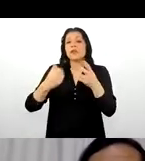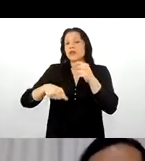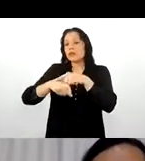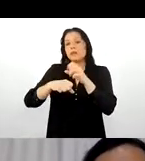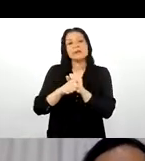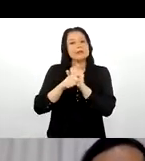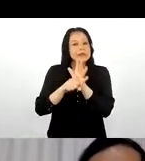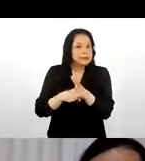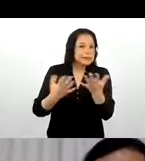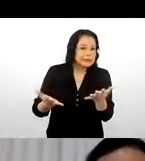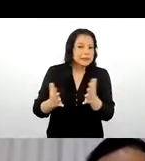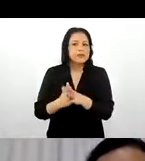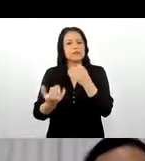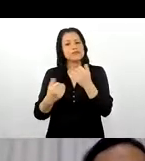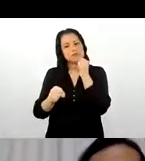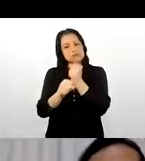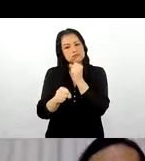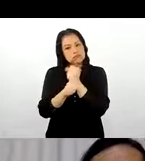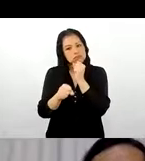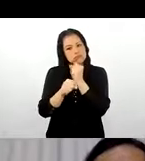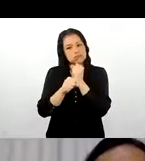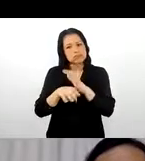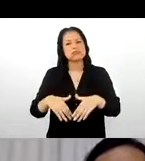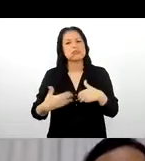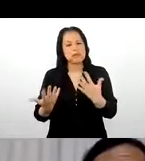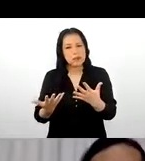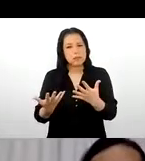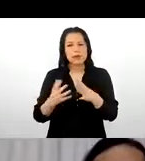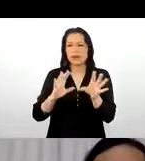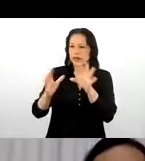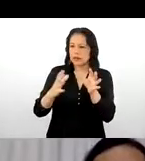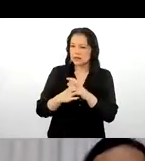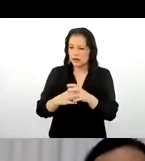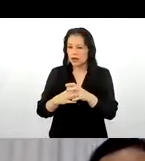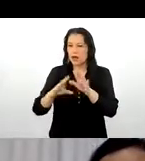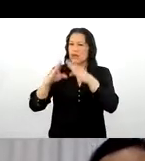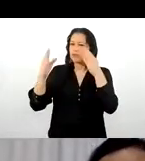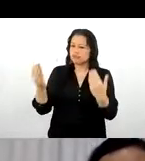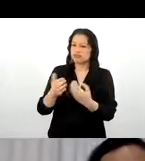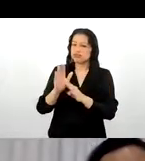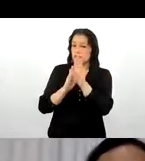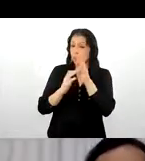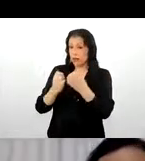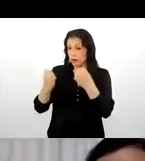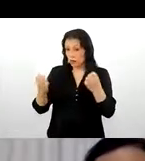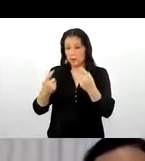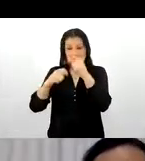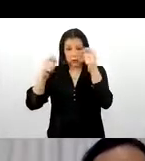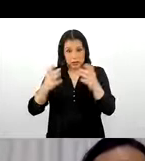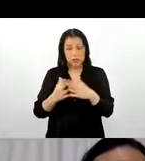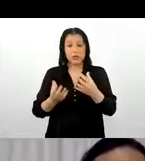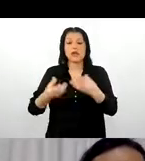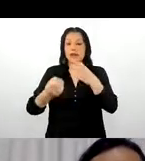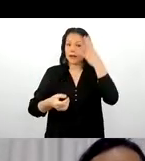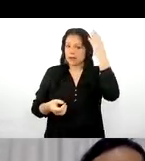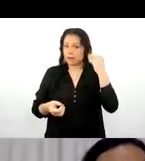pues estamos trabajando para poder lograr reactivarlo y obviamente generar estas experiencias de interés para